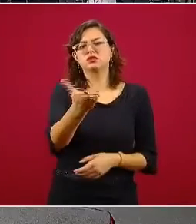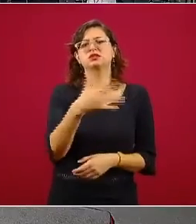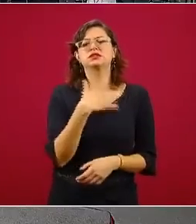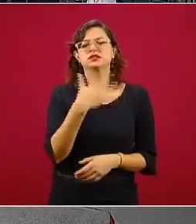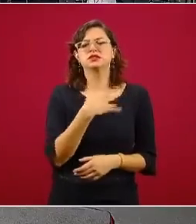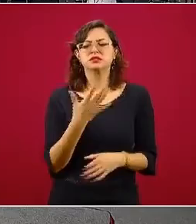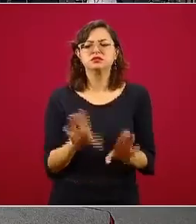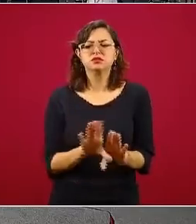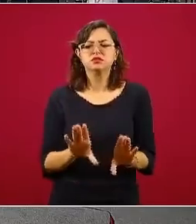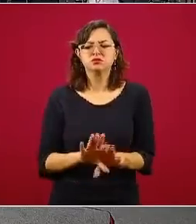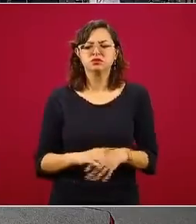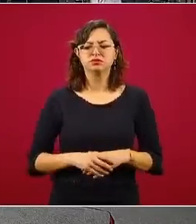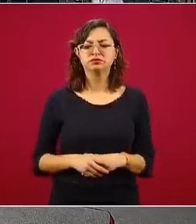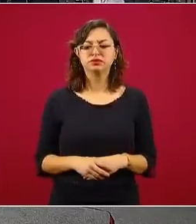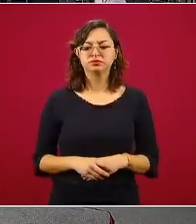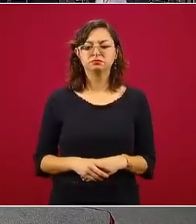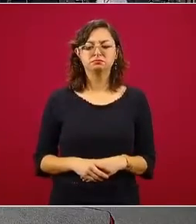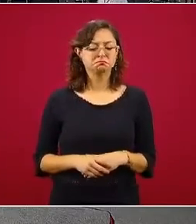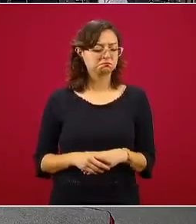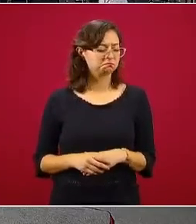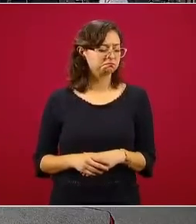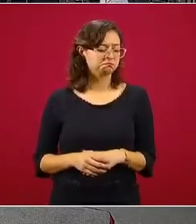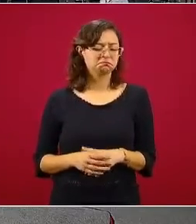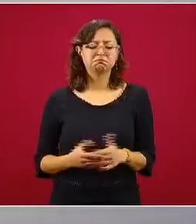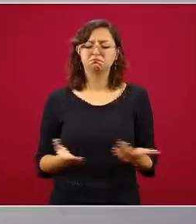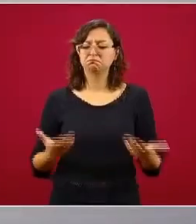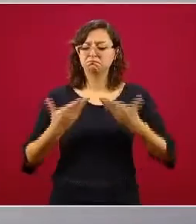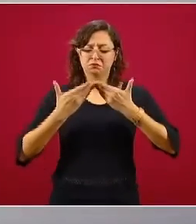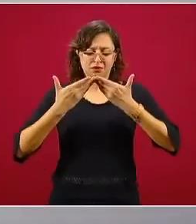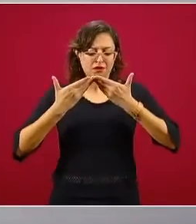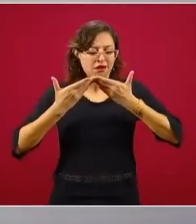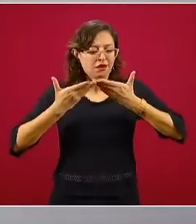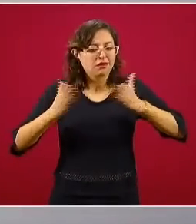Sí, estamos abiertos al diálogo con todos,